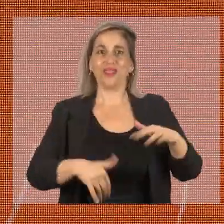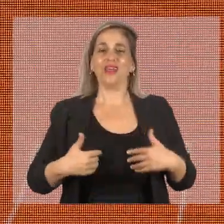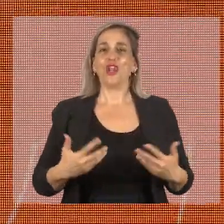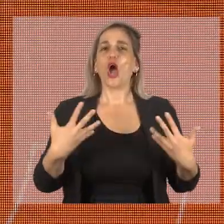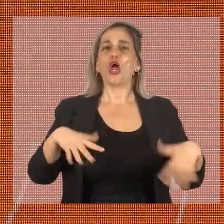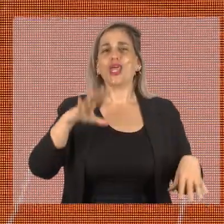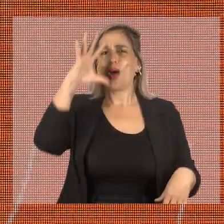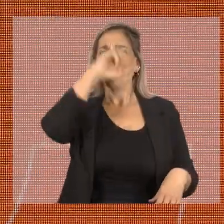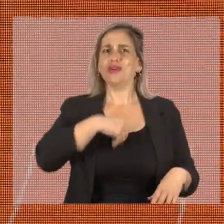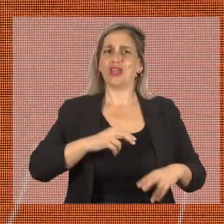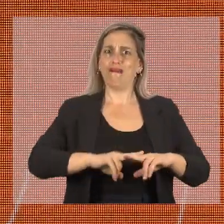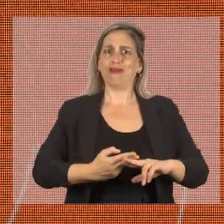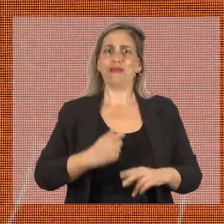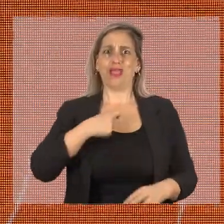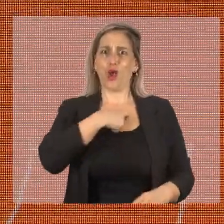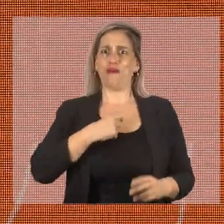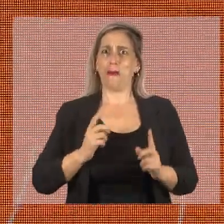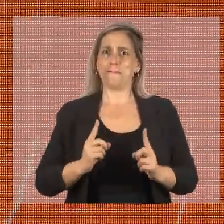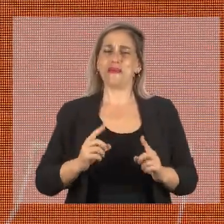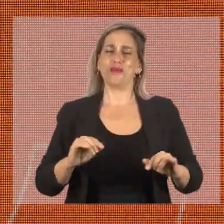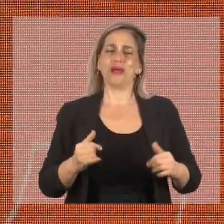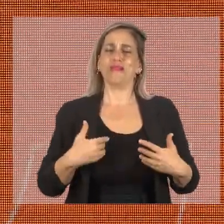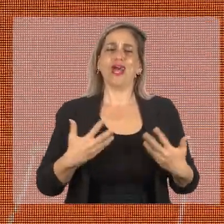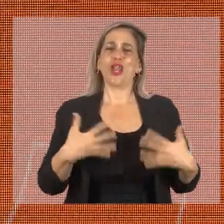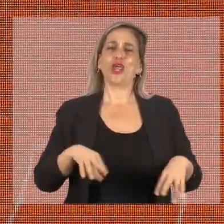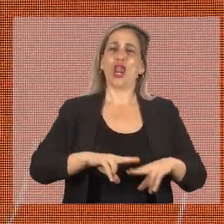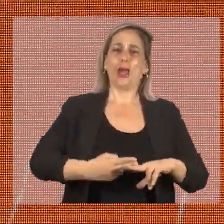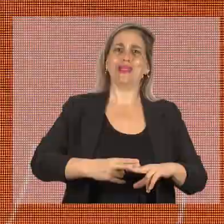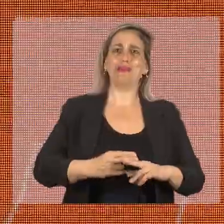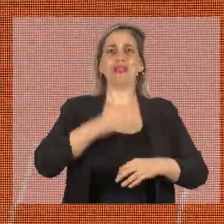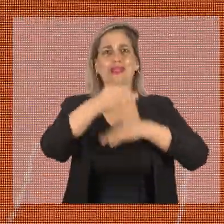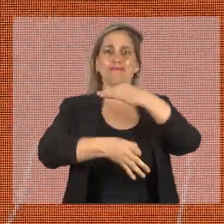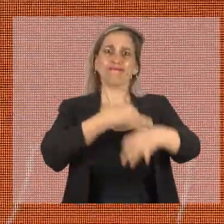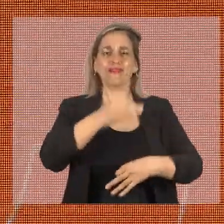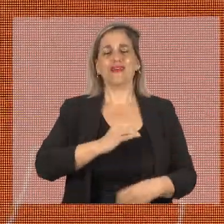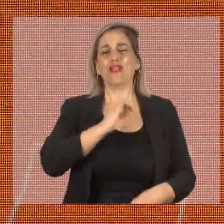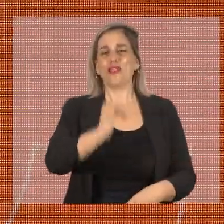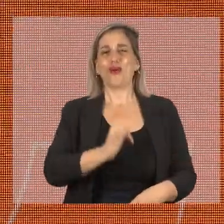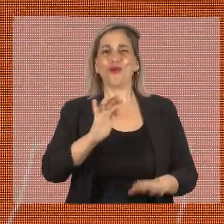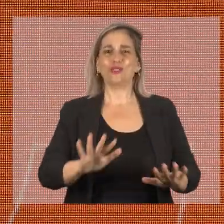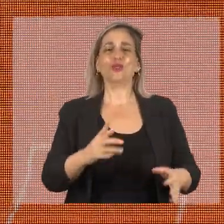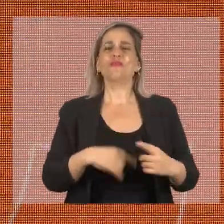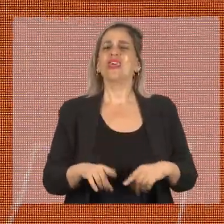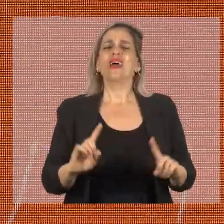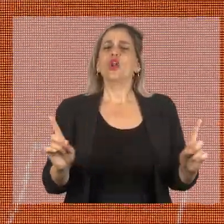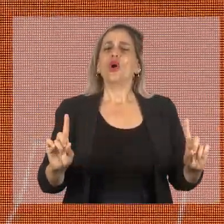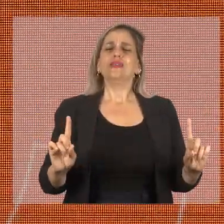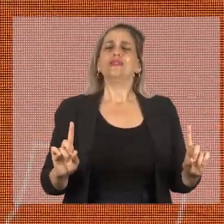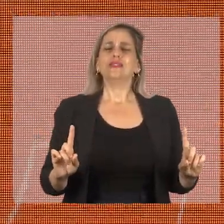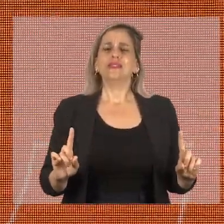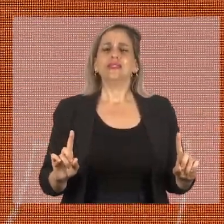voy a tratar de no aburrirlo. Ya vi que repetí corbata, o sea que voy a tratar de no repetir discurso. No voy a